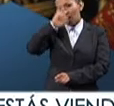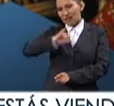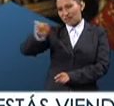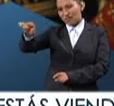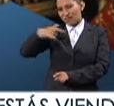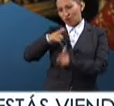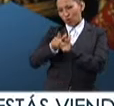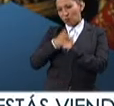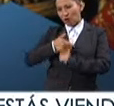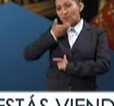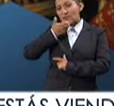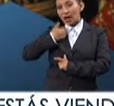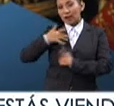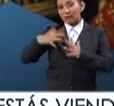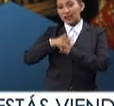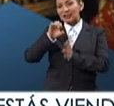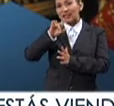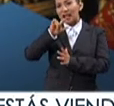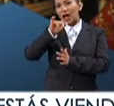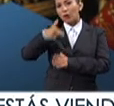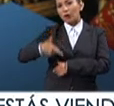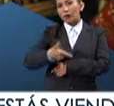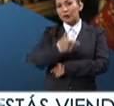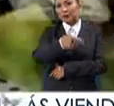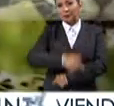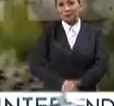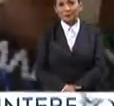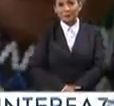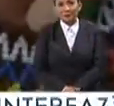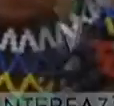conservador en la batalla de silao guanajuato